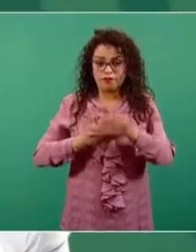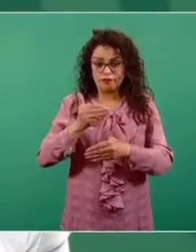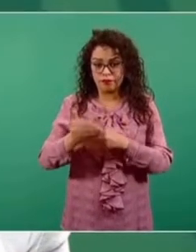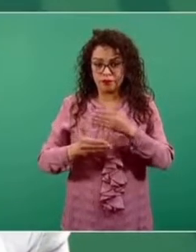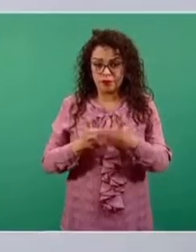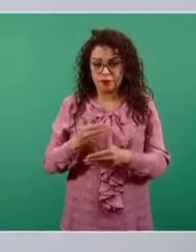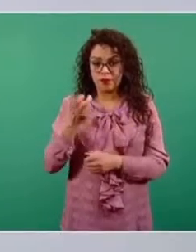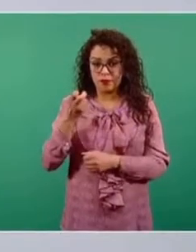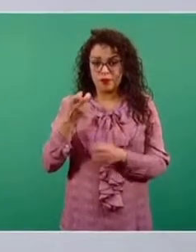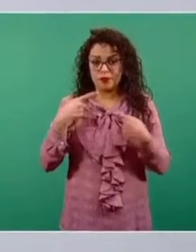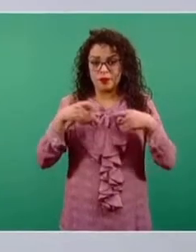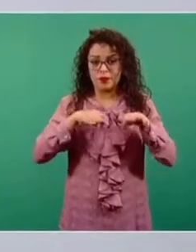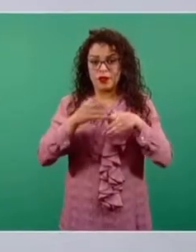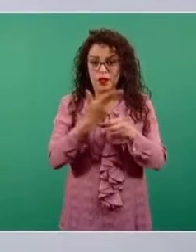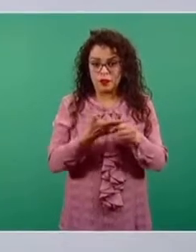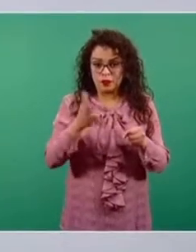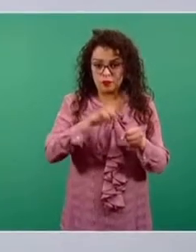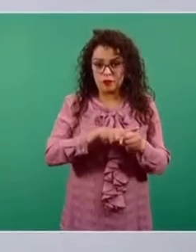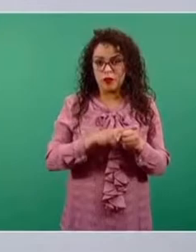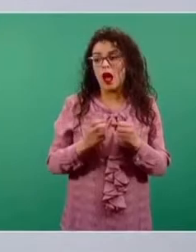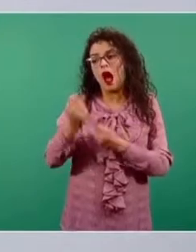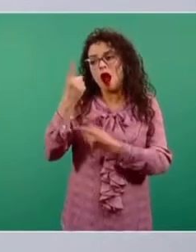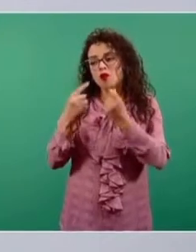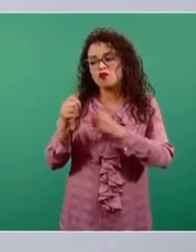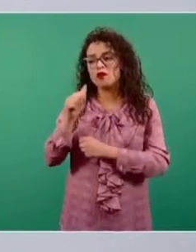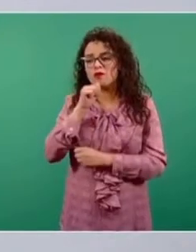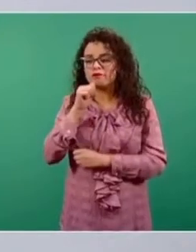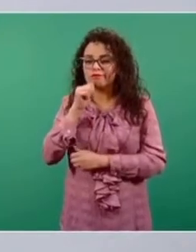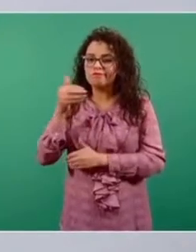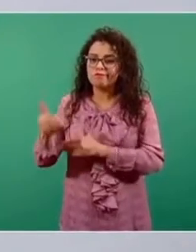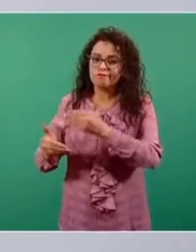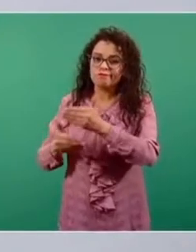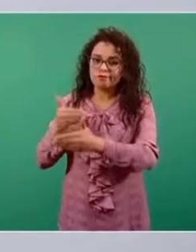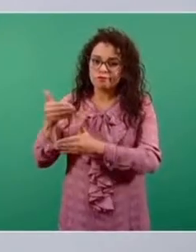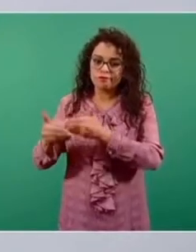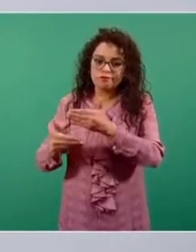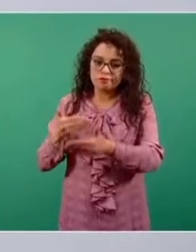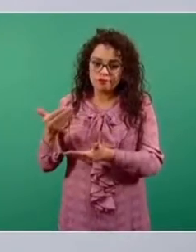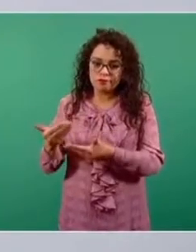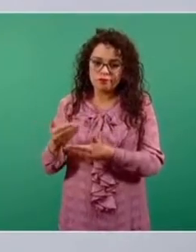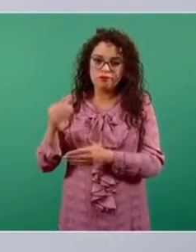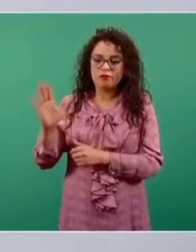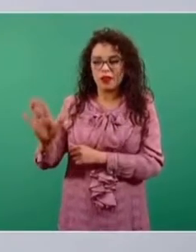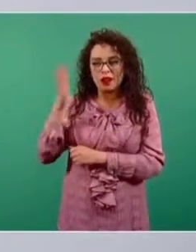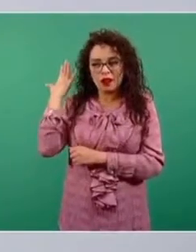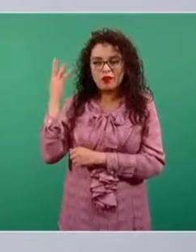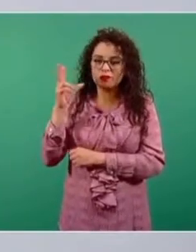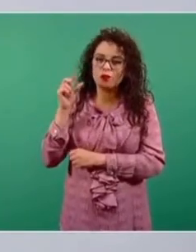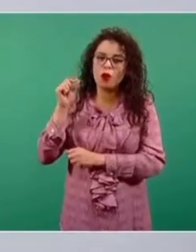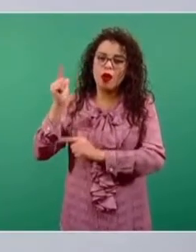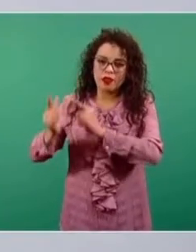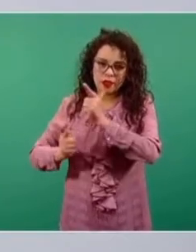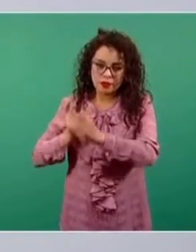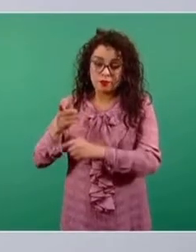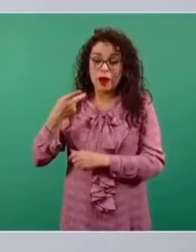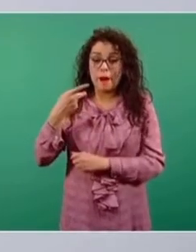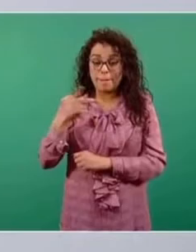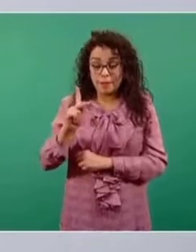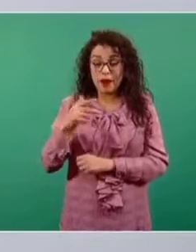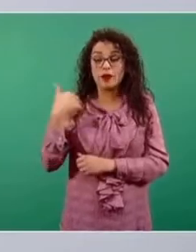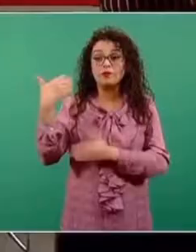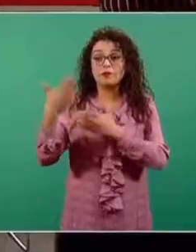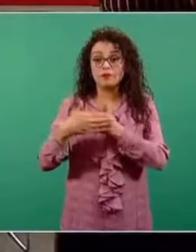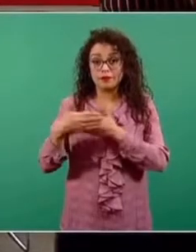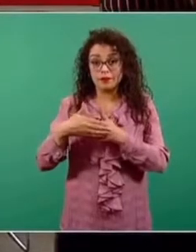línea, algunas a lo mejor no, o no han avanzado con la suficiente, digamos, velocidad, pero se espera que en la medida